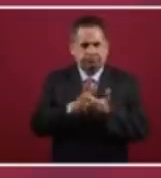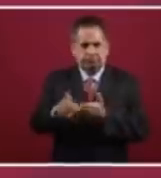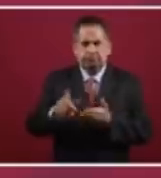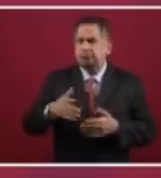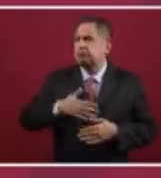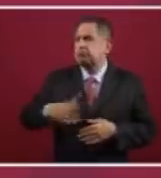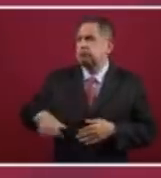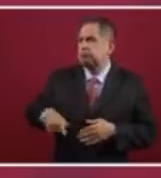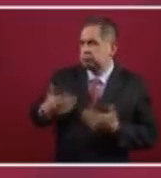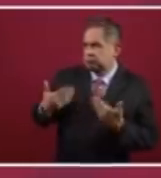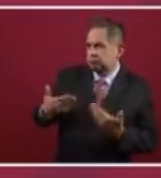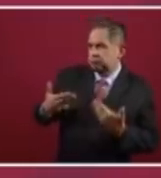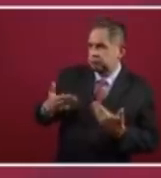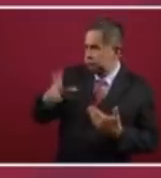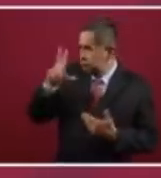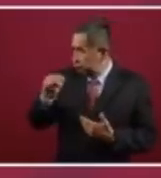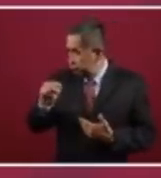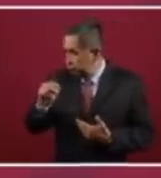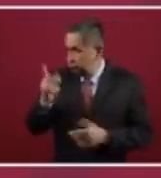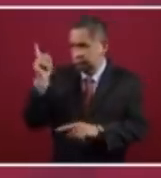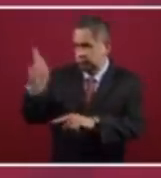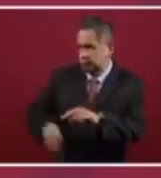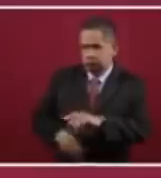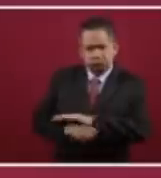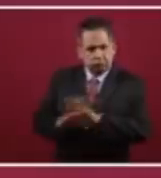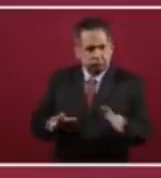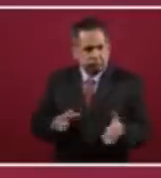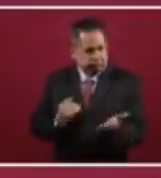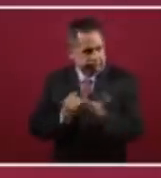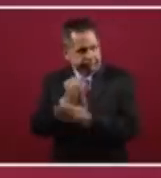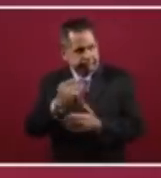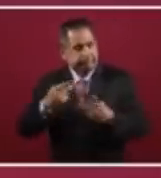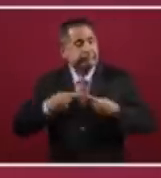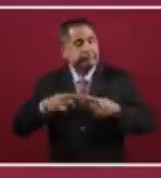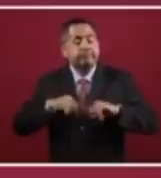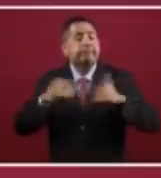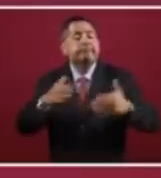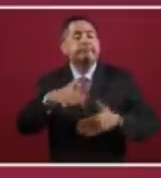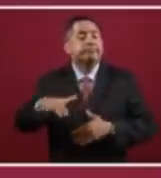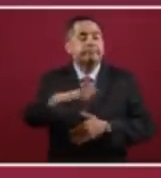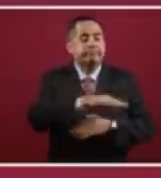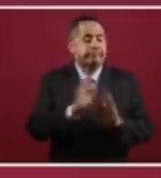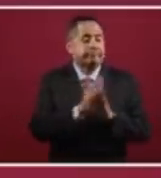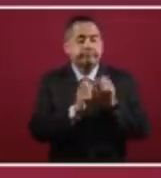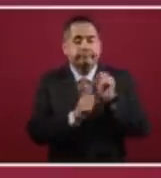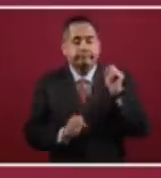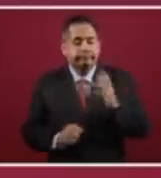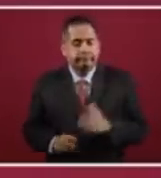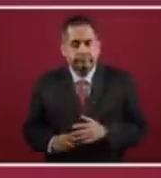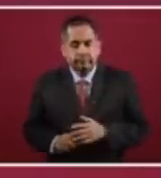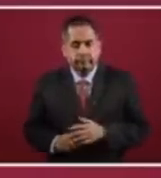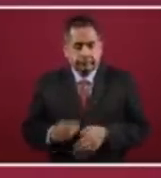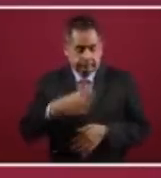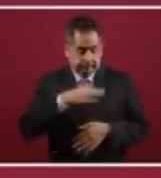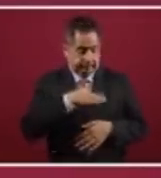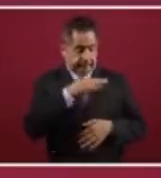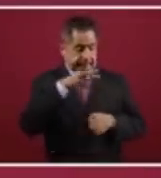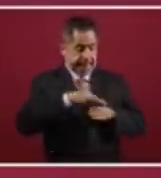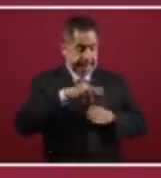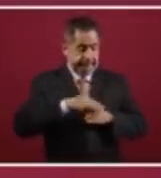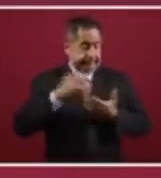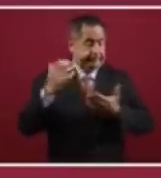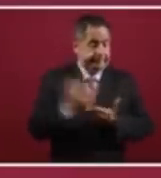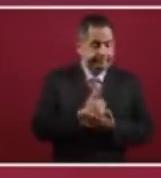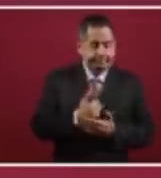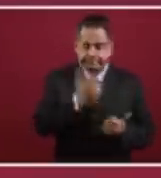de su gobierno, como se establece en la Constitución. Entonces, nada de que ya me eligieron y